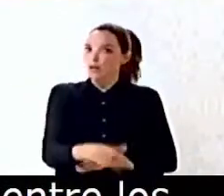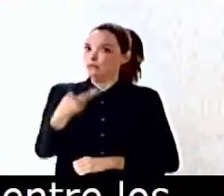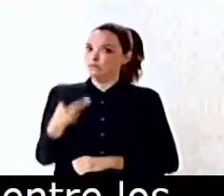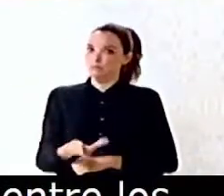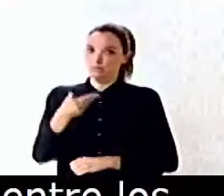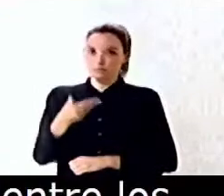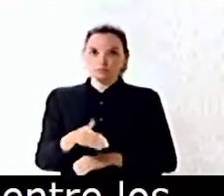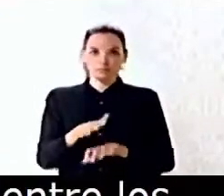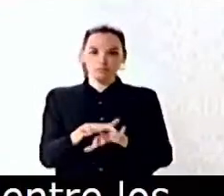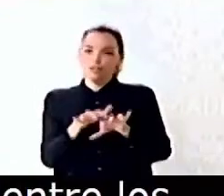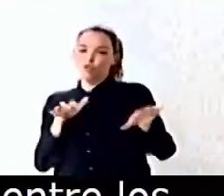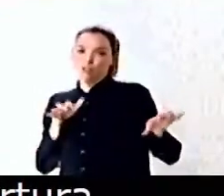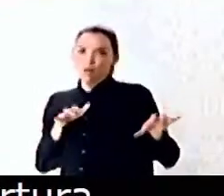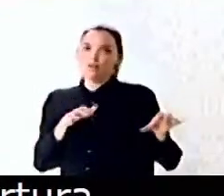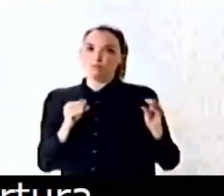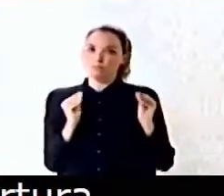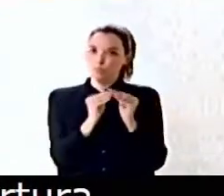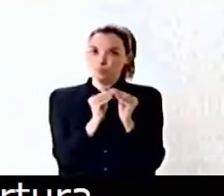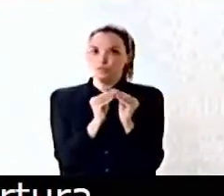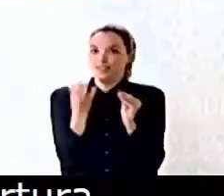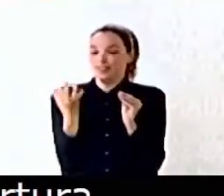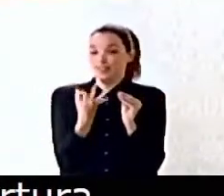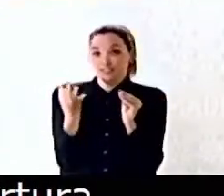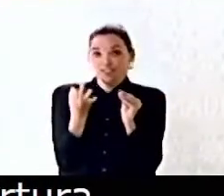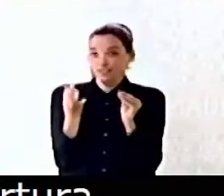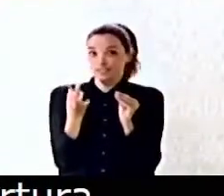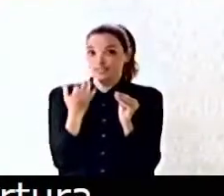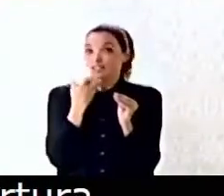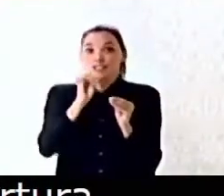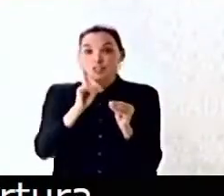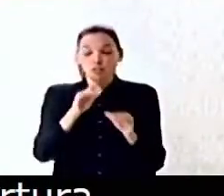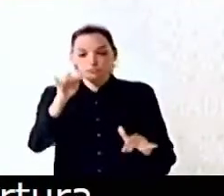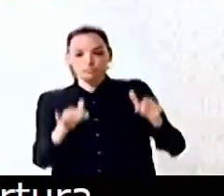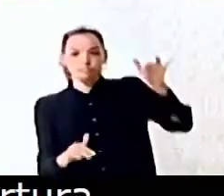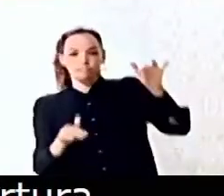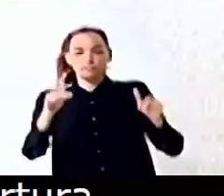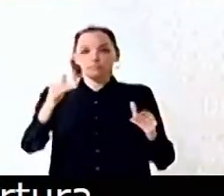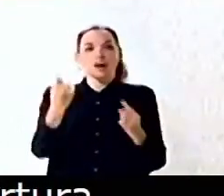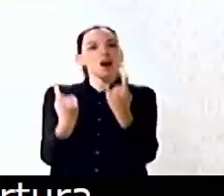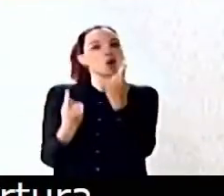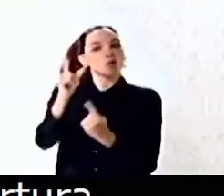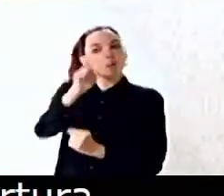importante, porque si no, tendríamos una parte de la población desprotegida.